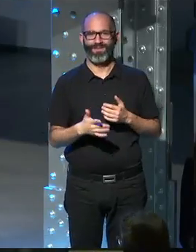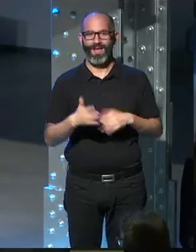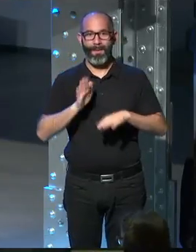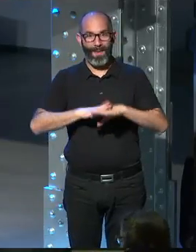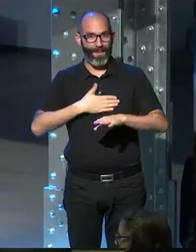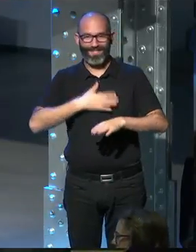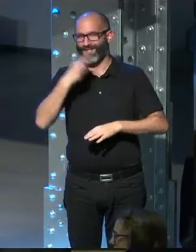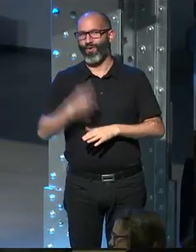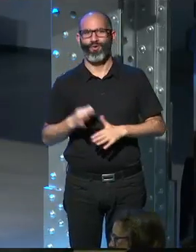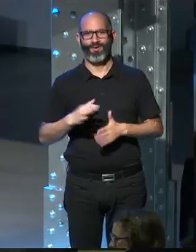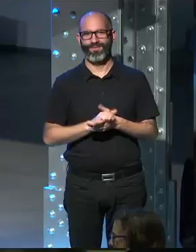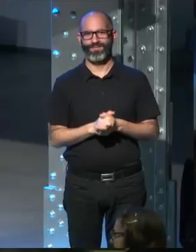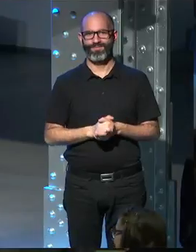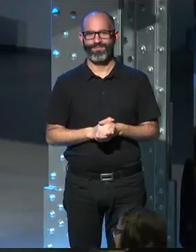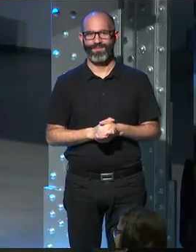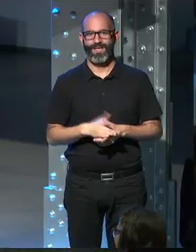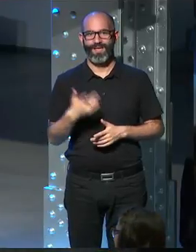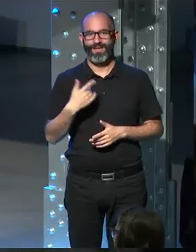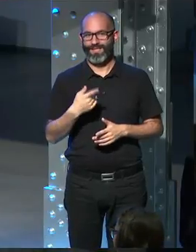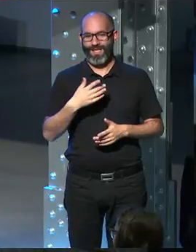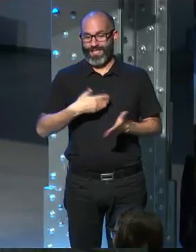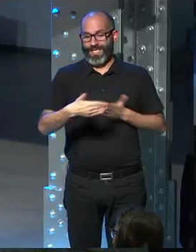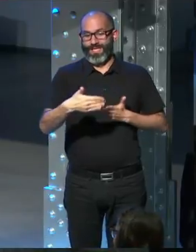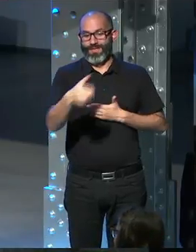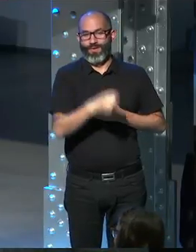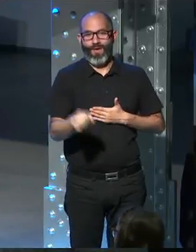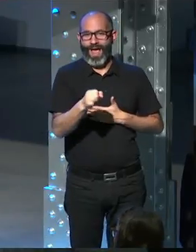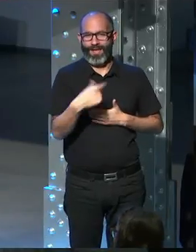decir eso. Y no, ni siquiera de unos años. ¿Ya?